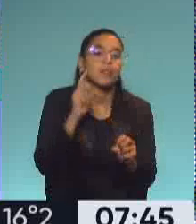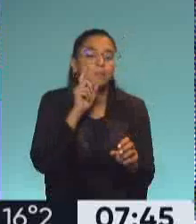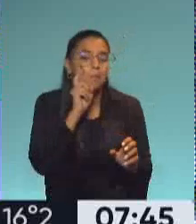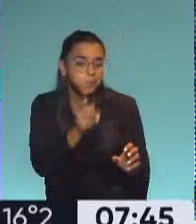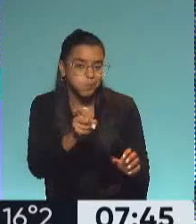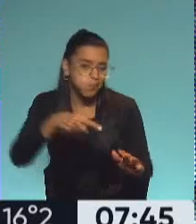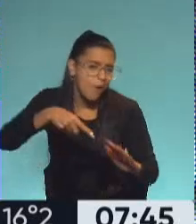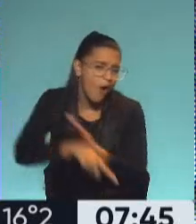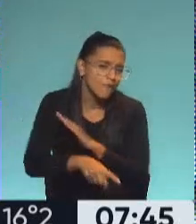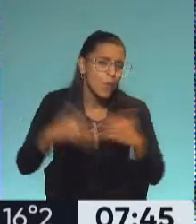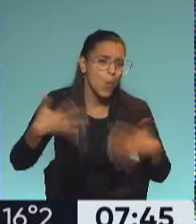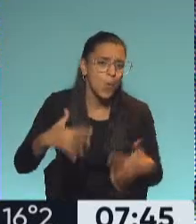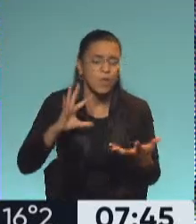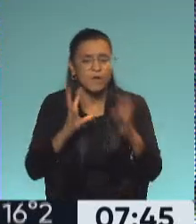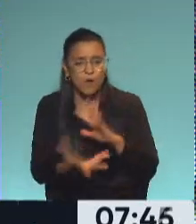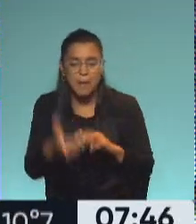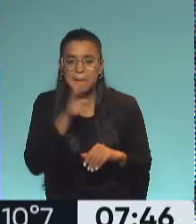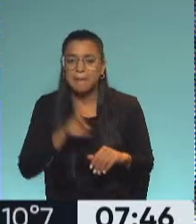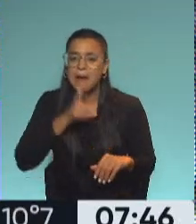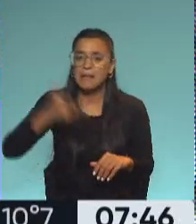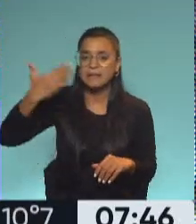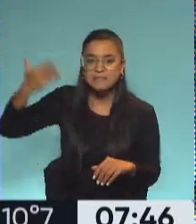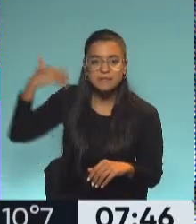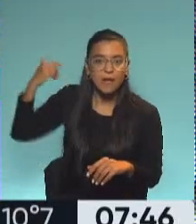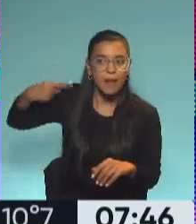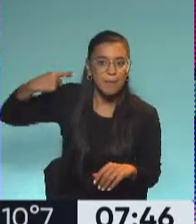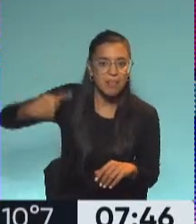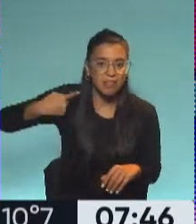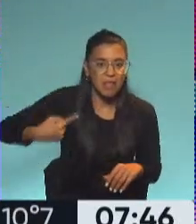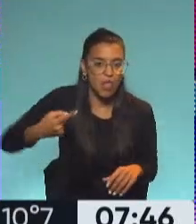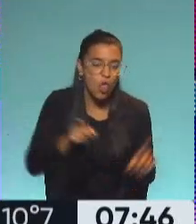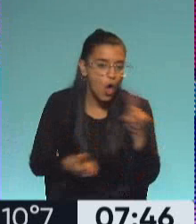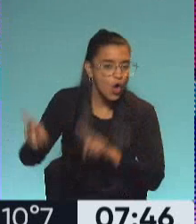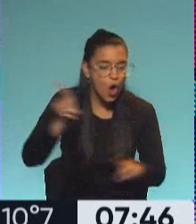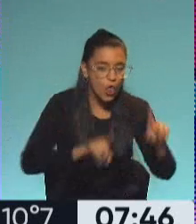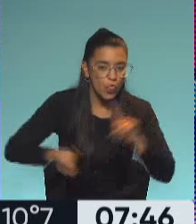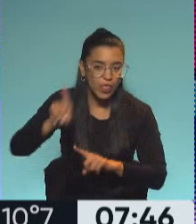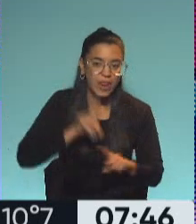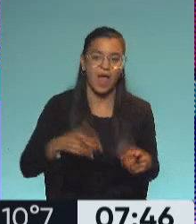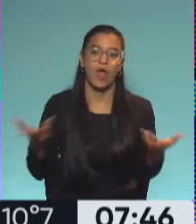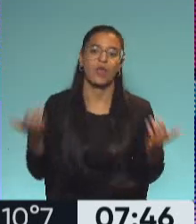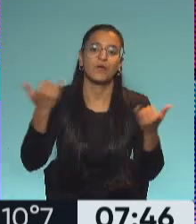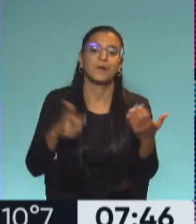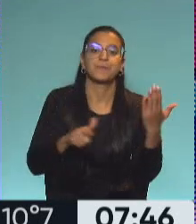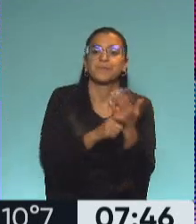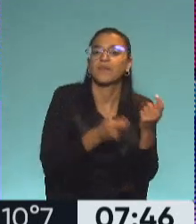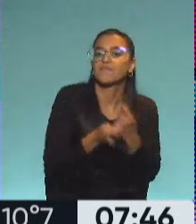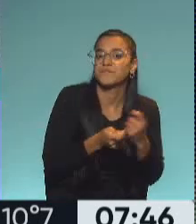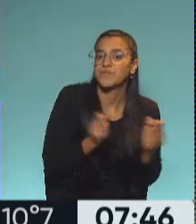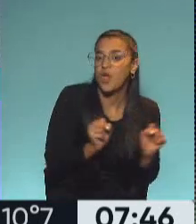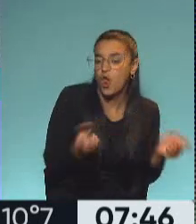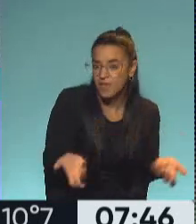tan profundas y con mecanismos que parece son de alguna manera coordinados entre diferentes frigoríficos.